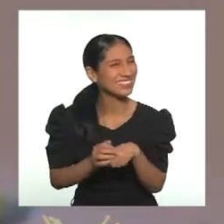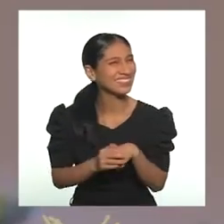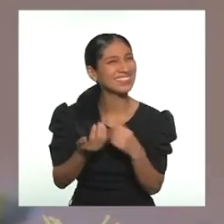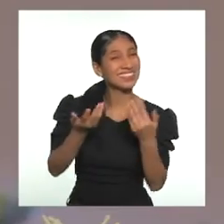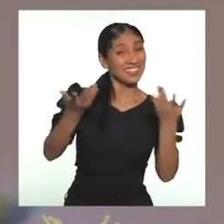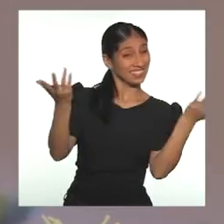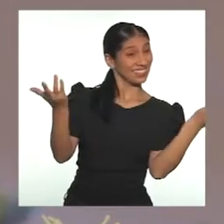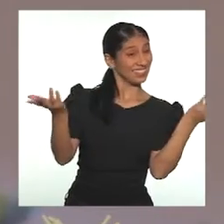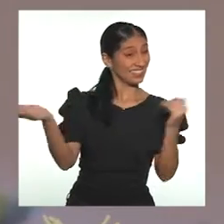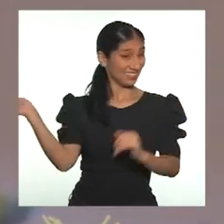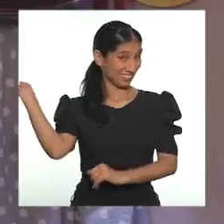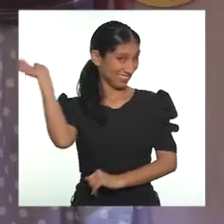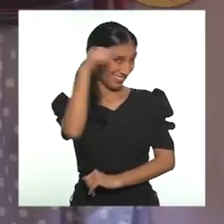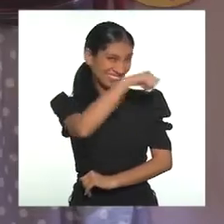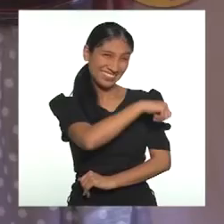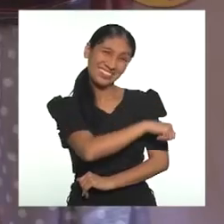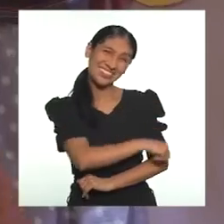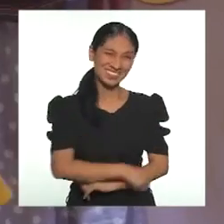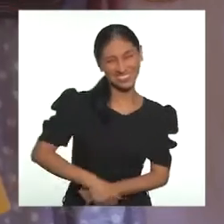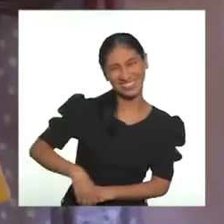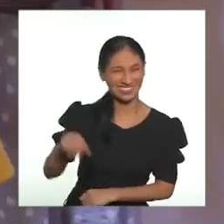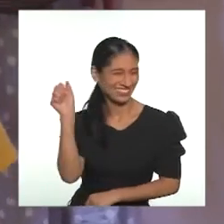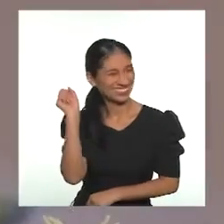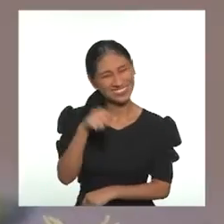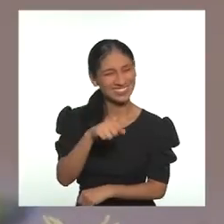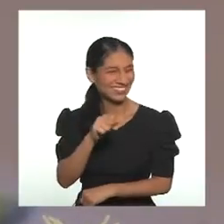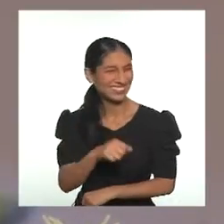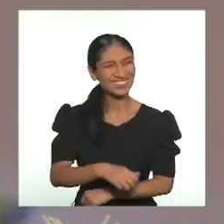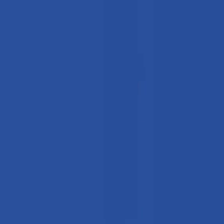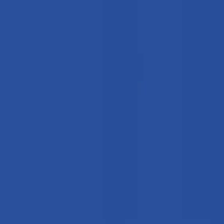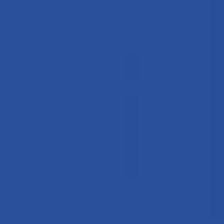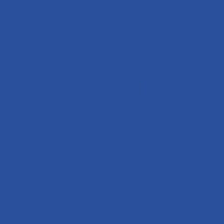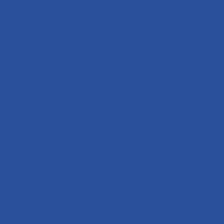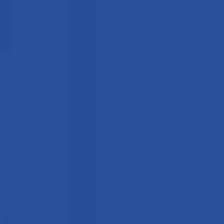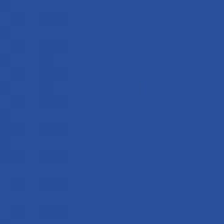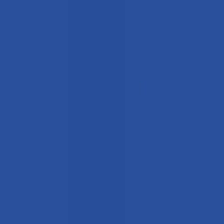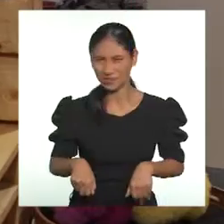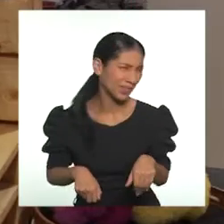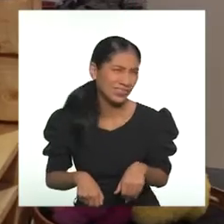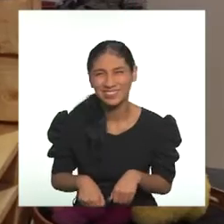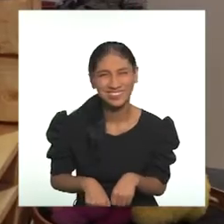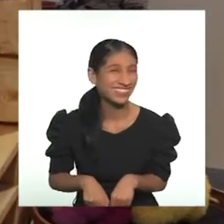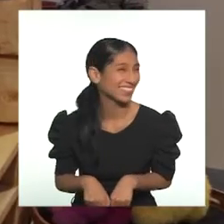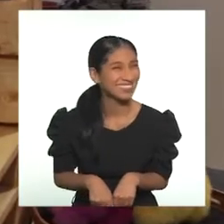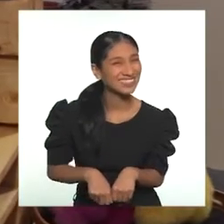sí, sí! ¡Entonces, vamos! ¡Sí, vamos!